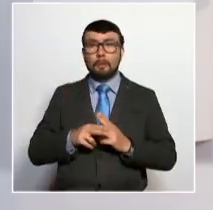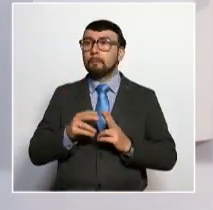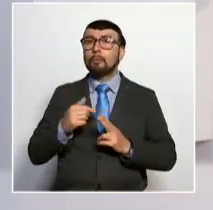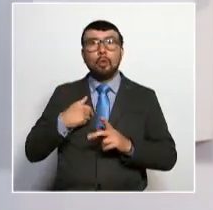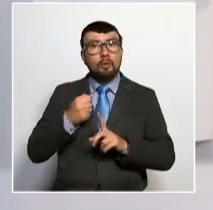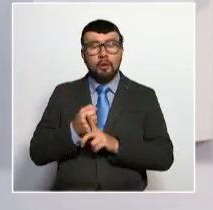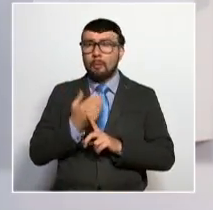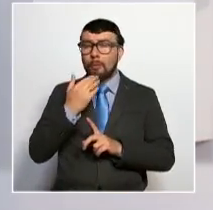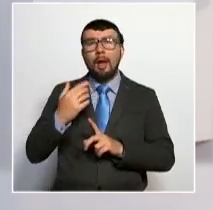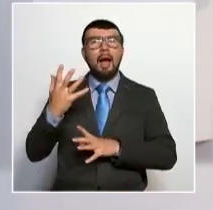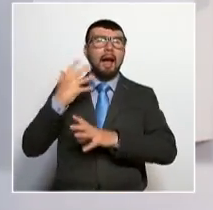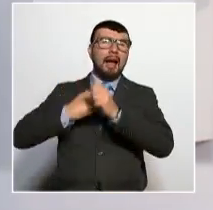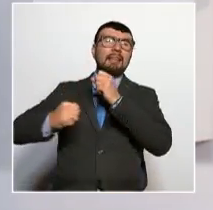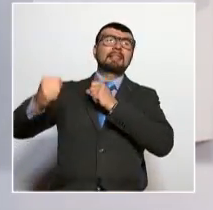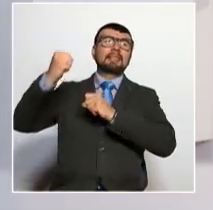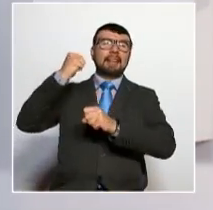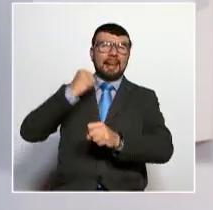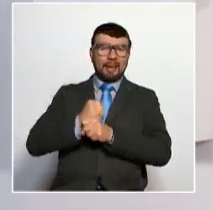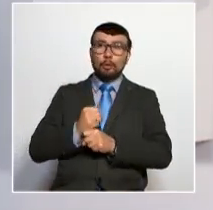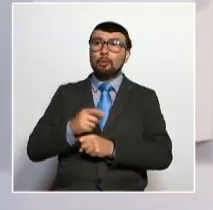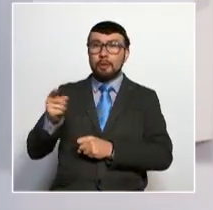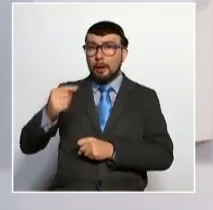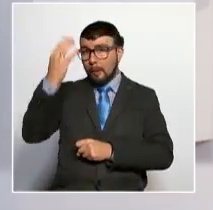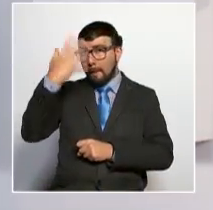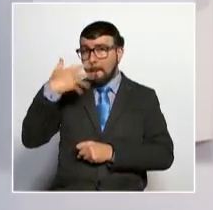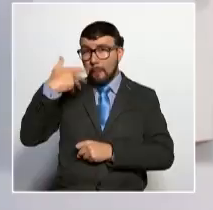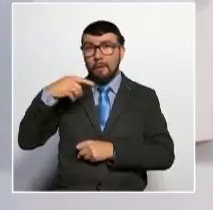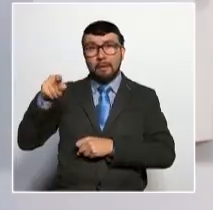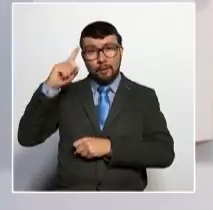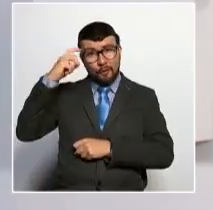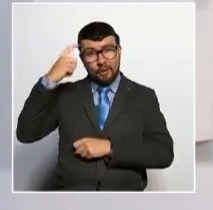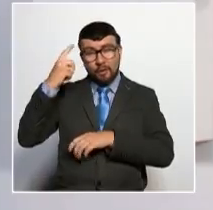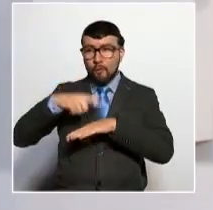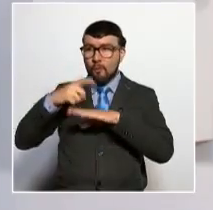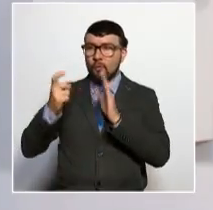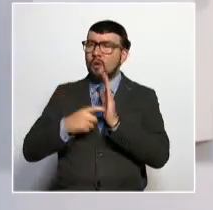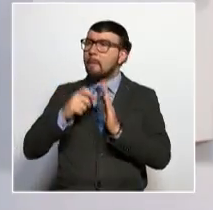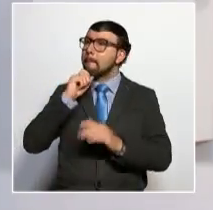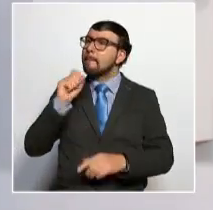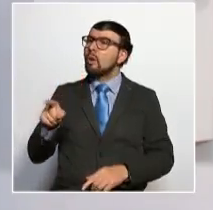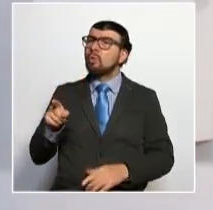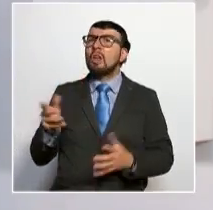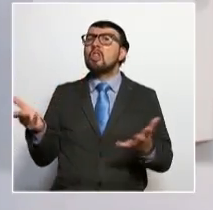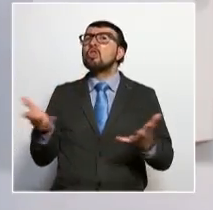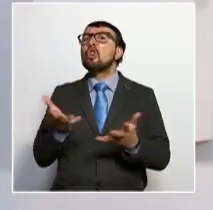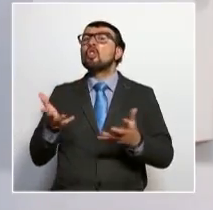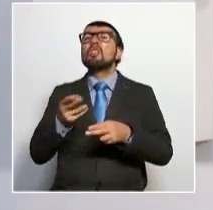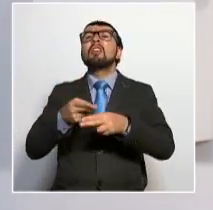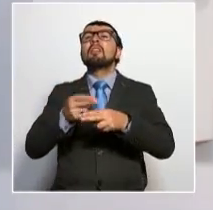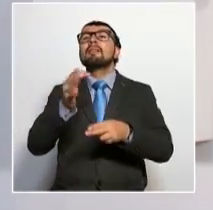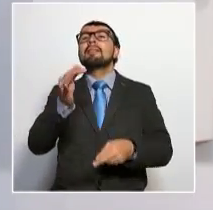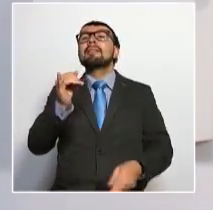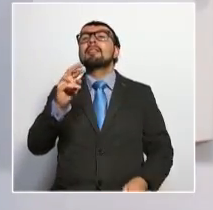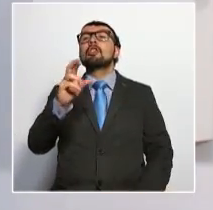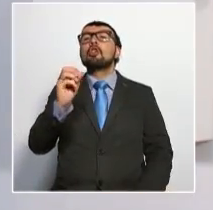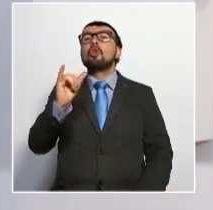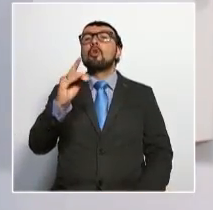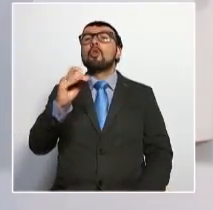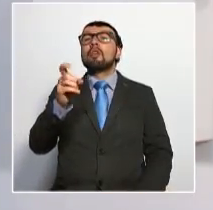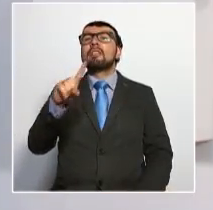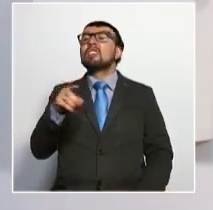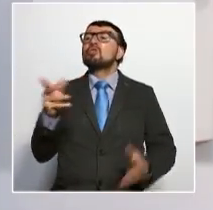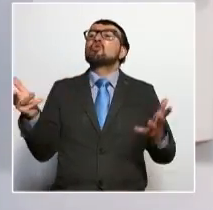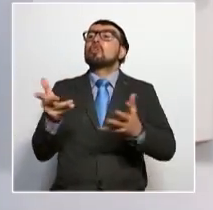pruebas del ICFES a los bachilleres les preguntaron que dónde quedaba la tiroides, y únicamente el 7% de